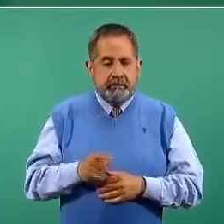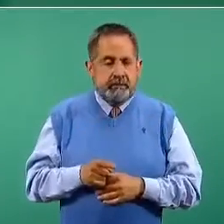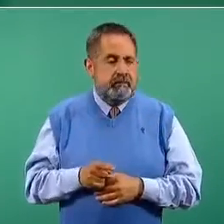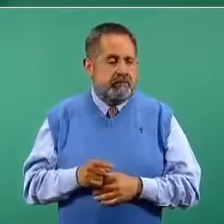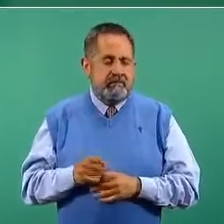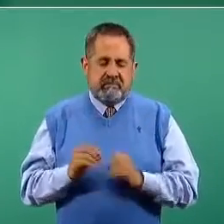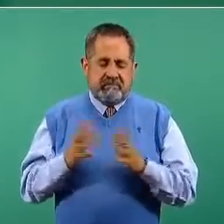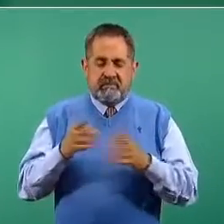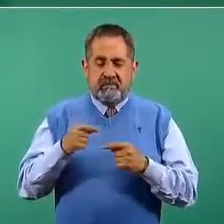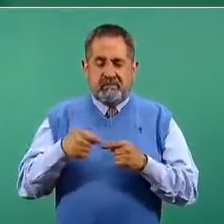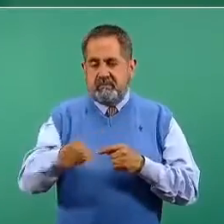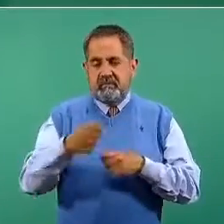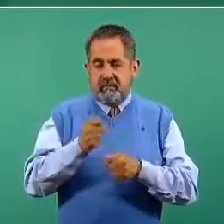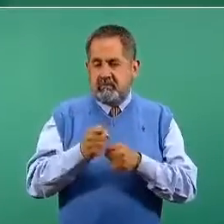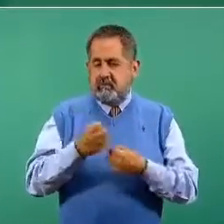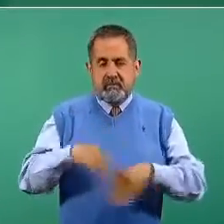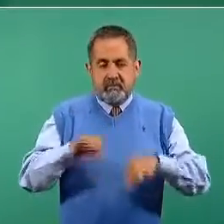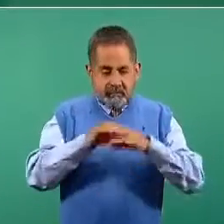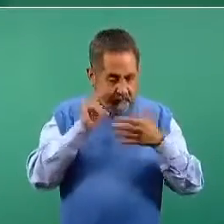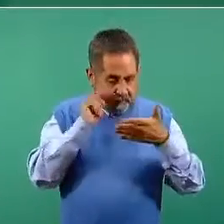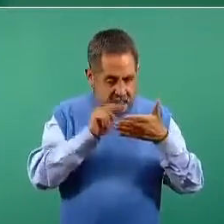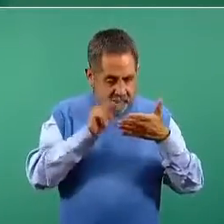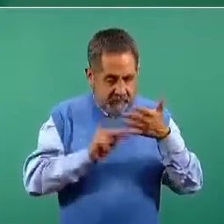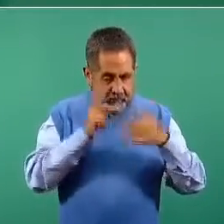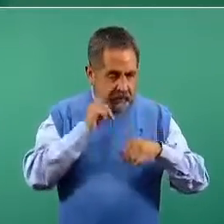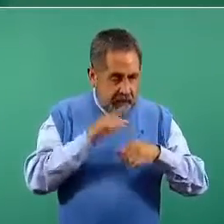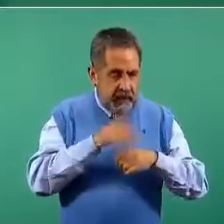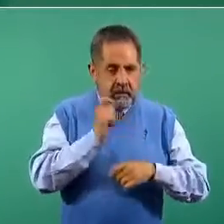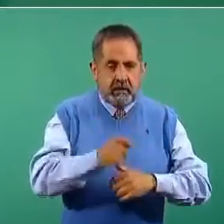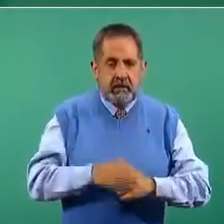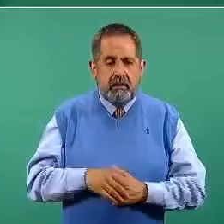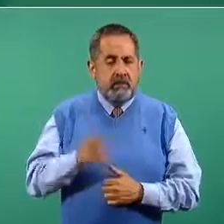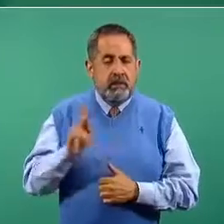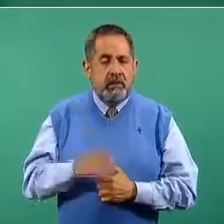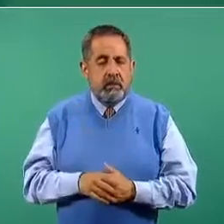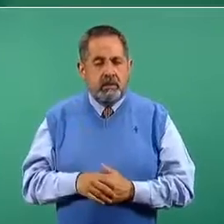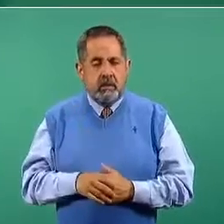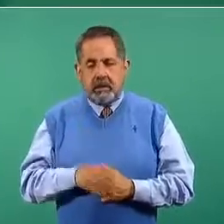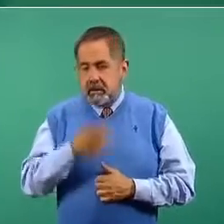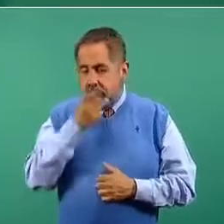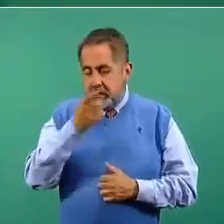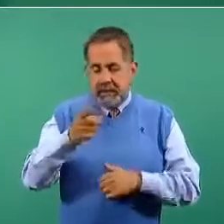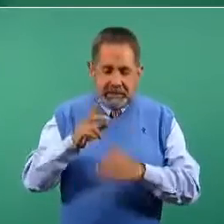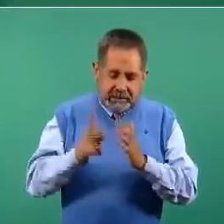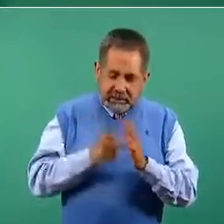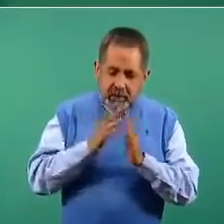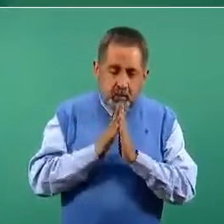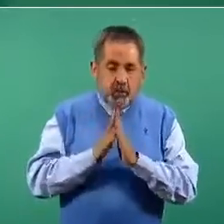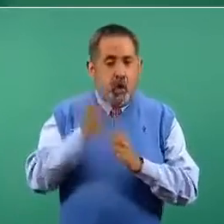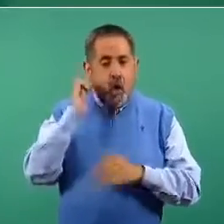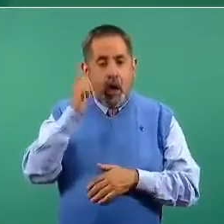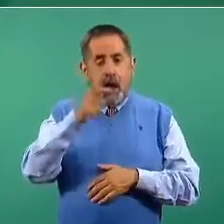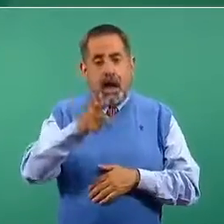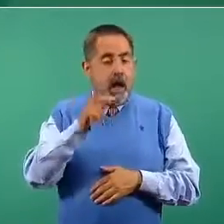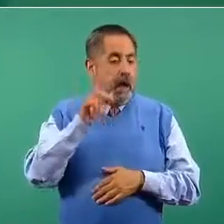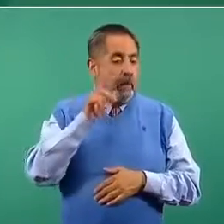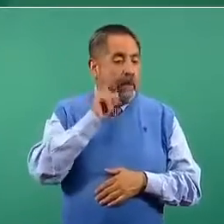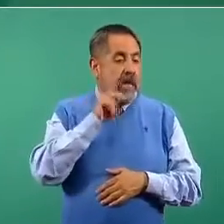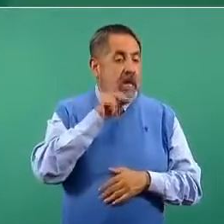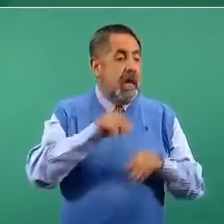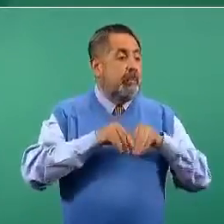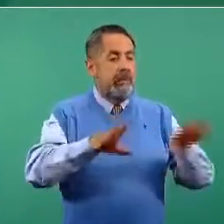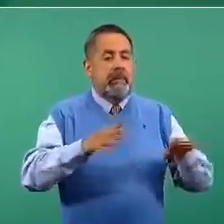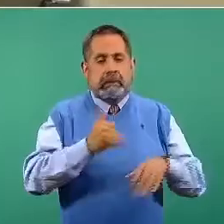seguramente es de mayor importancia prestar atención a ello. Pero queremos enfatizar mucho, ojalá que su periódico mañana no